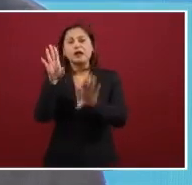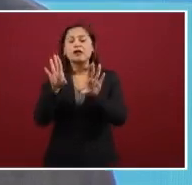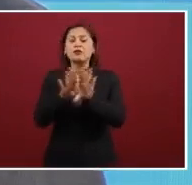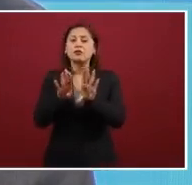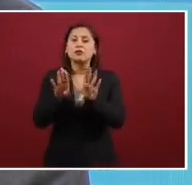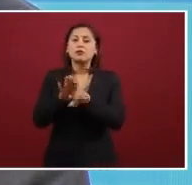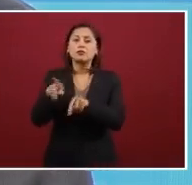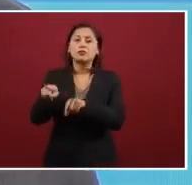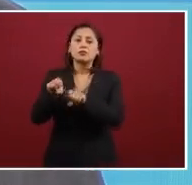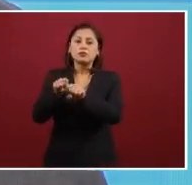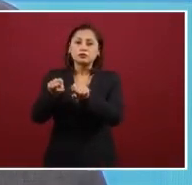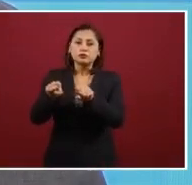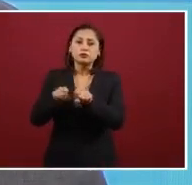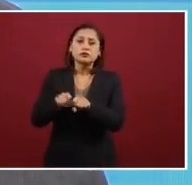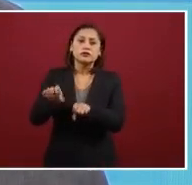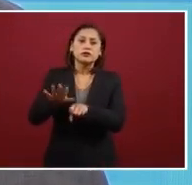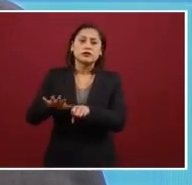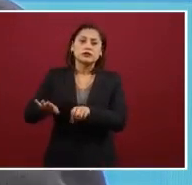salones haya